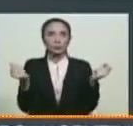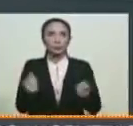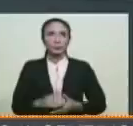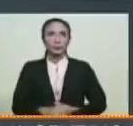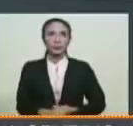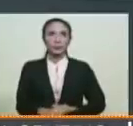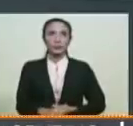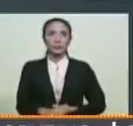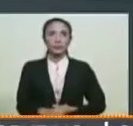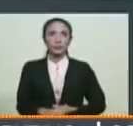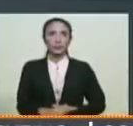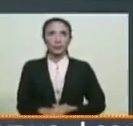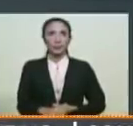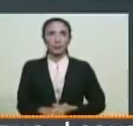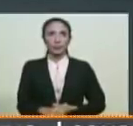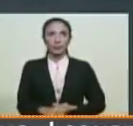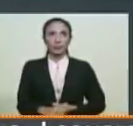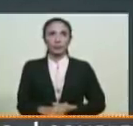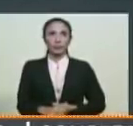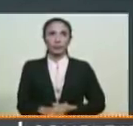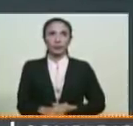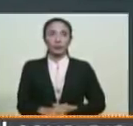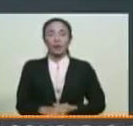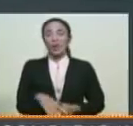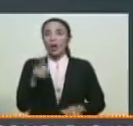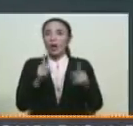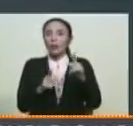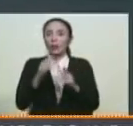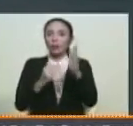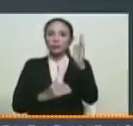dinero, derrotar las mafias de los que le suben el precio a la gente.